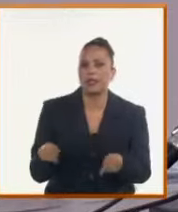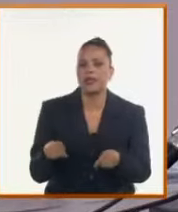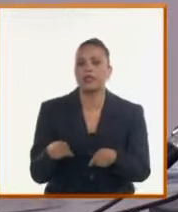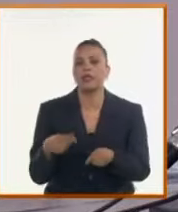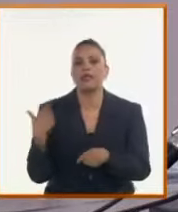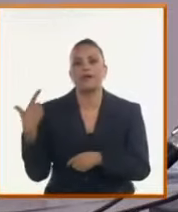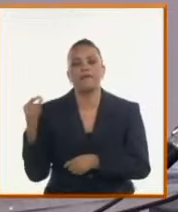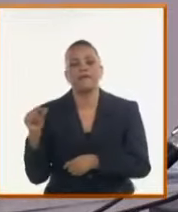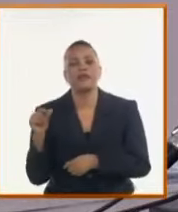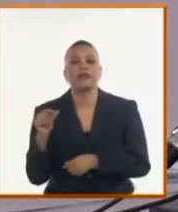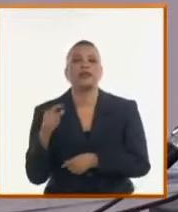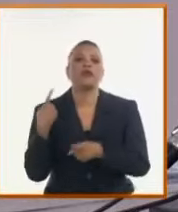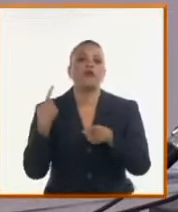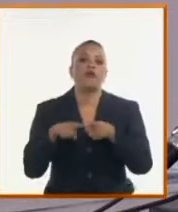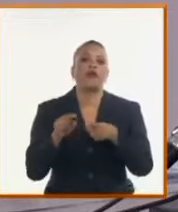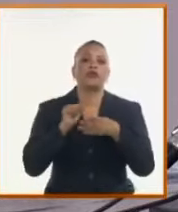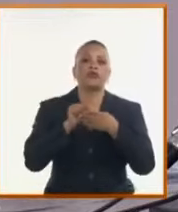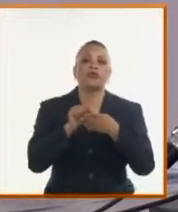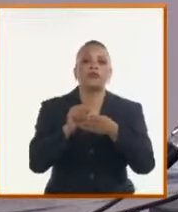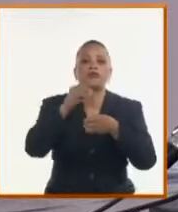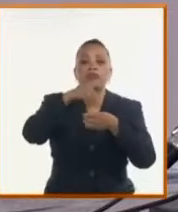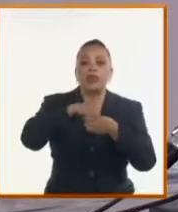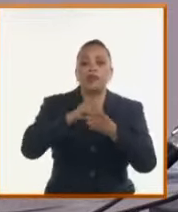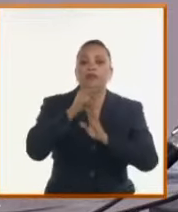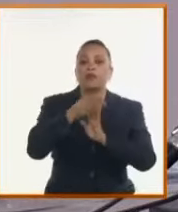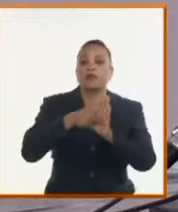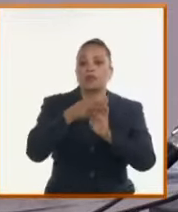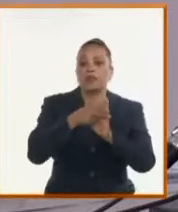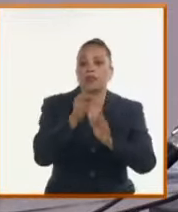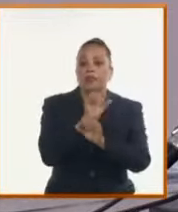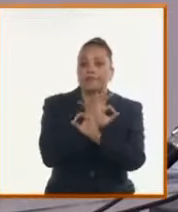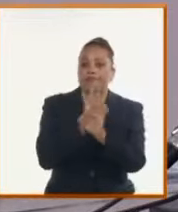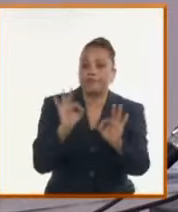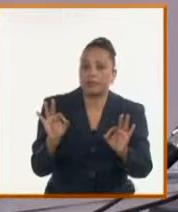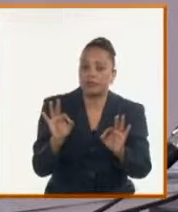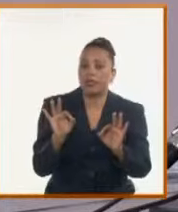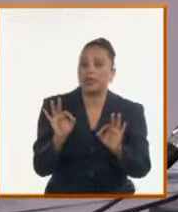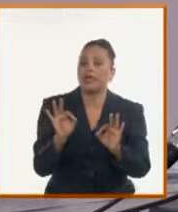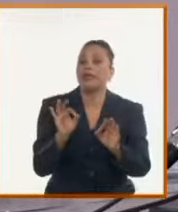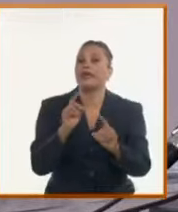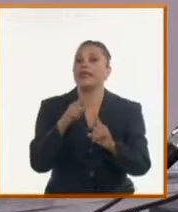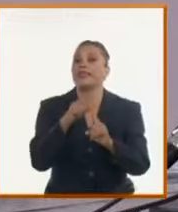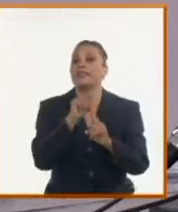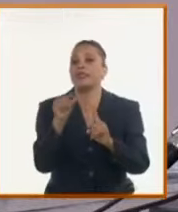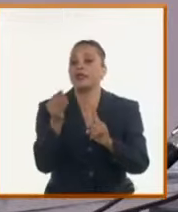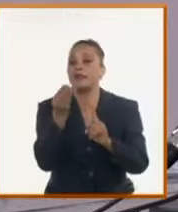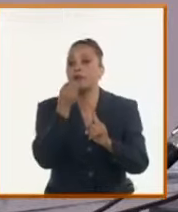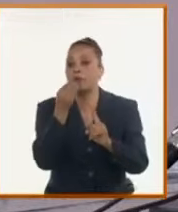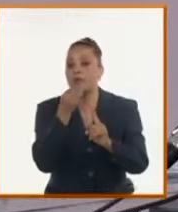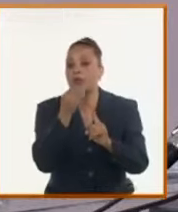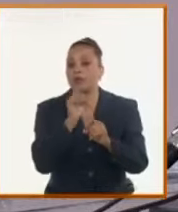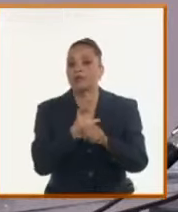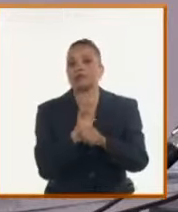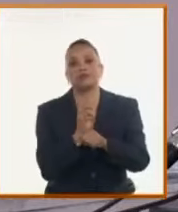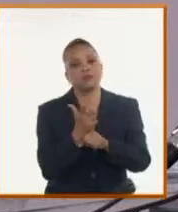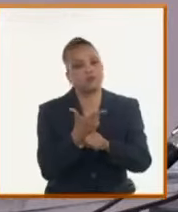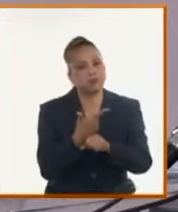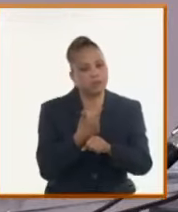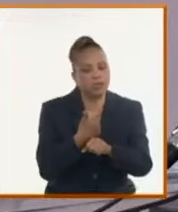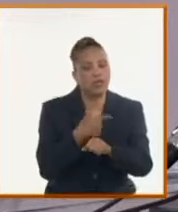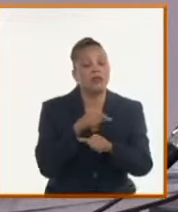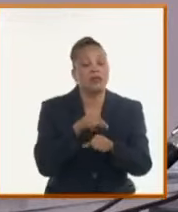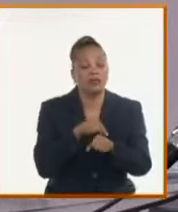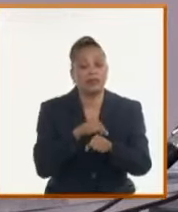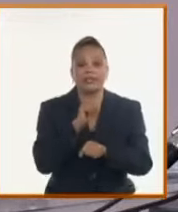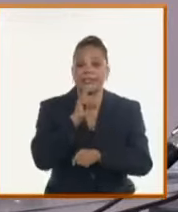los servicios dentro de los coches especialmente el tema de alimentación cuando se extiende el horario de uno de estos